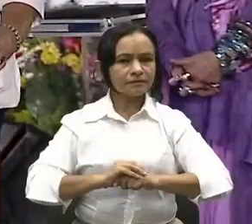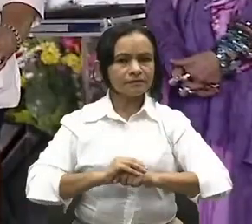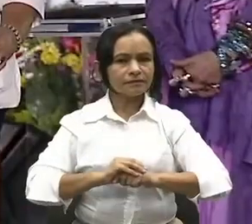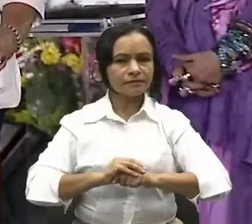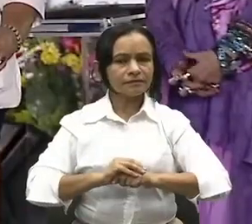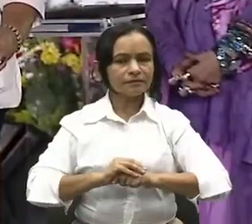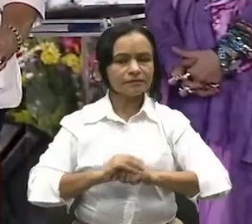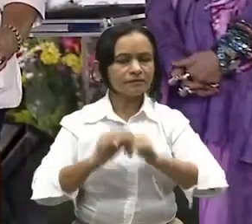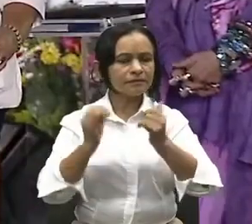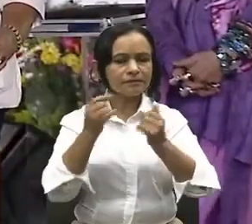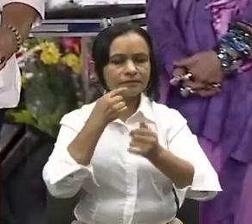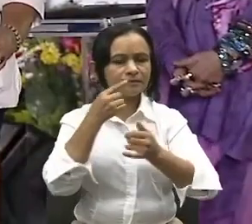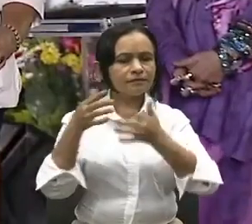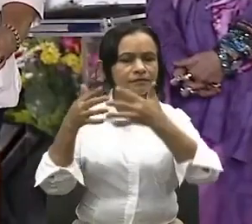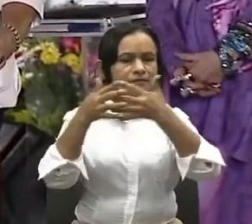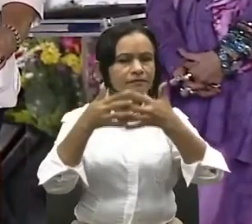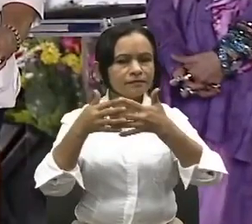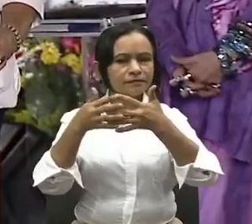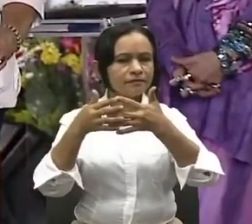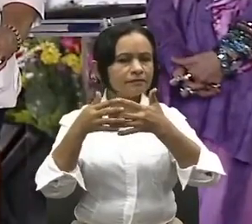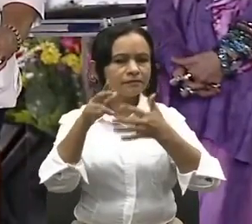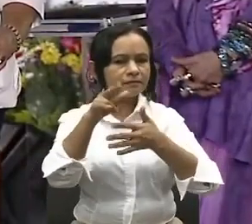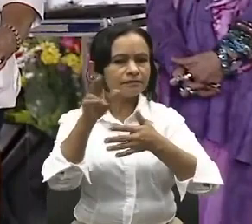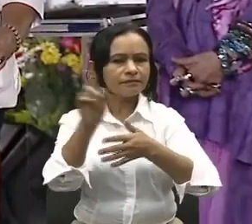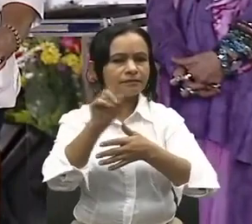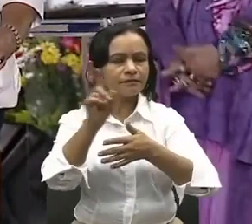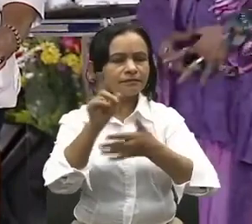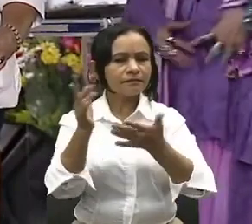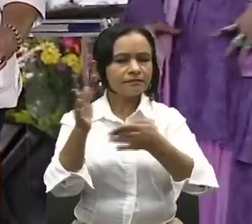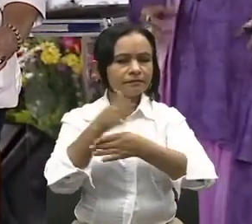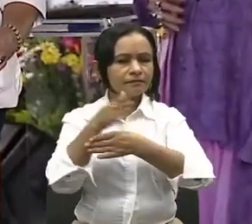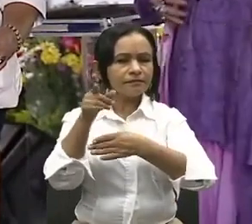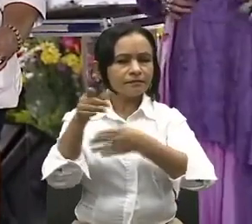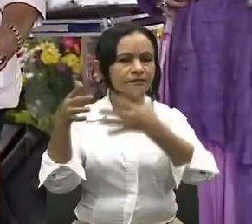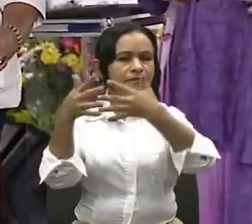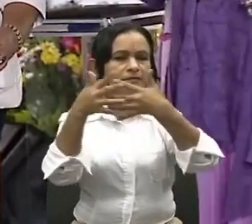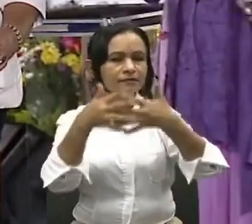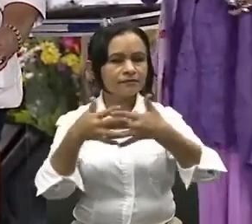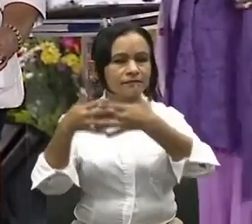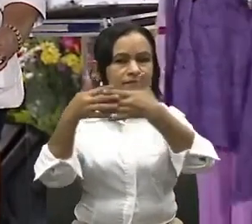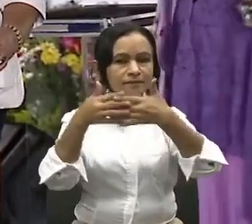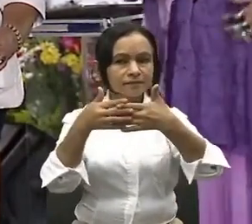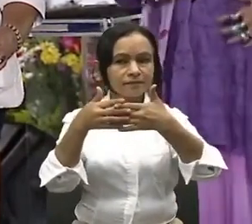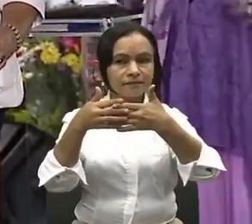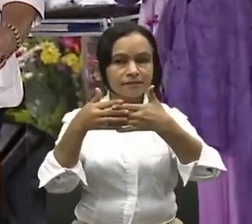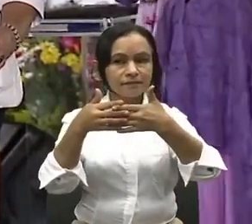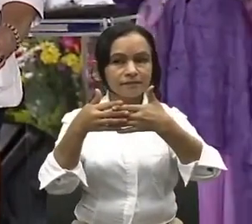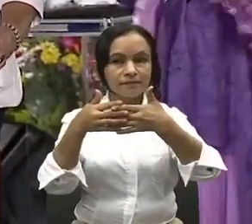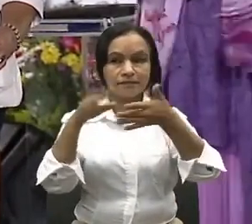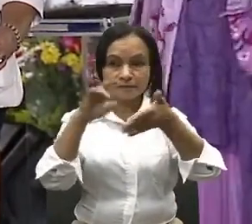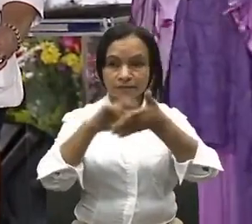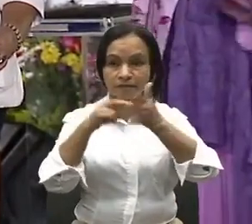ya no es el mismo. Y no es el mismo porque lo que todo esto indica es que